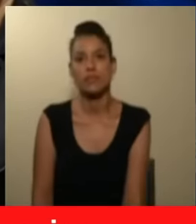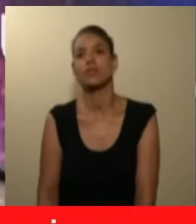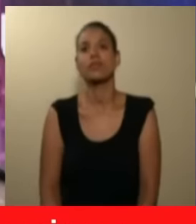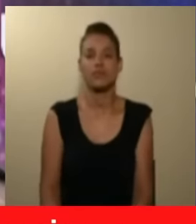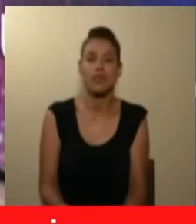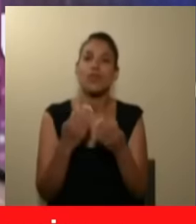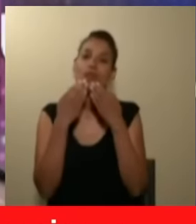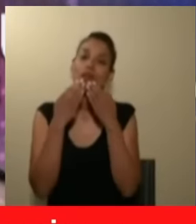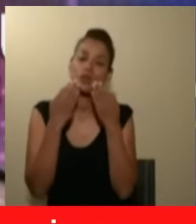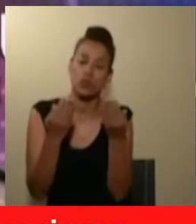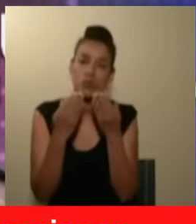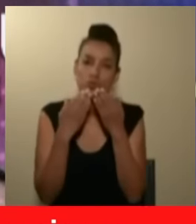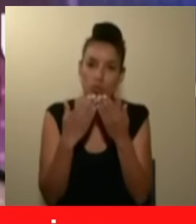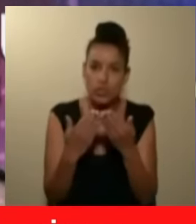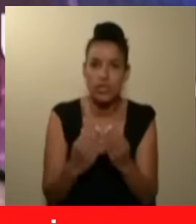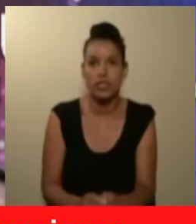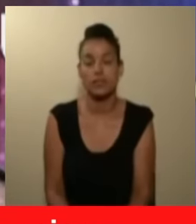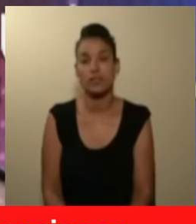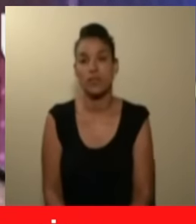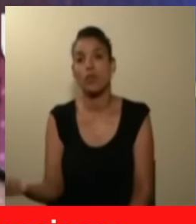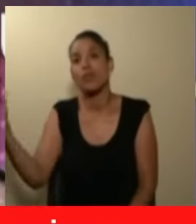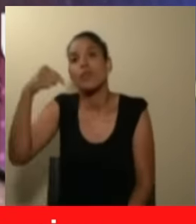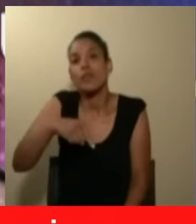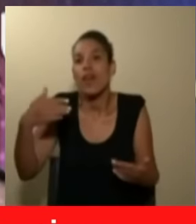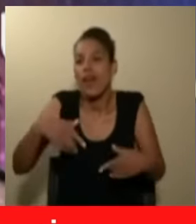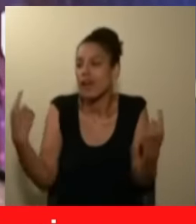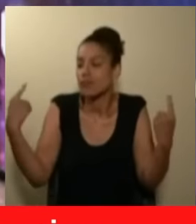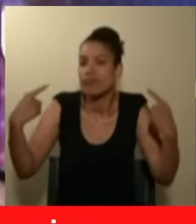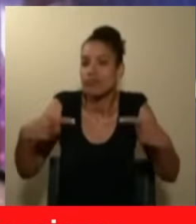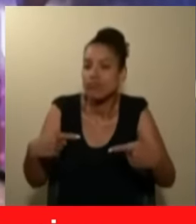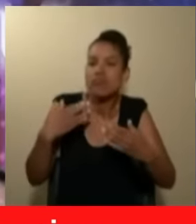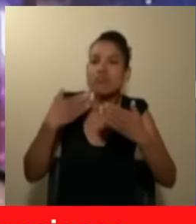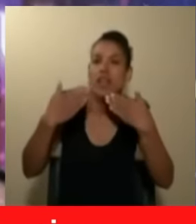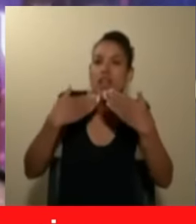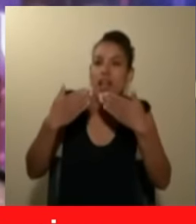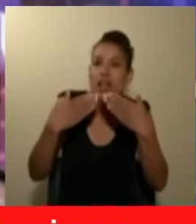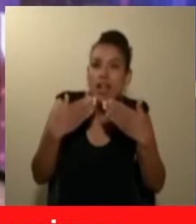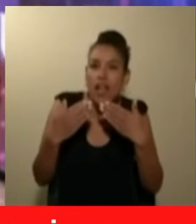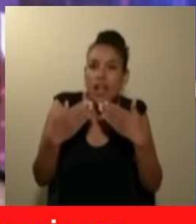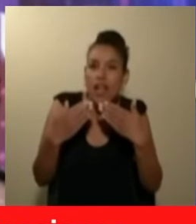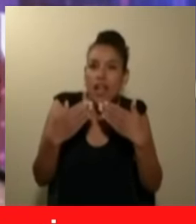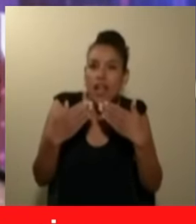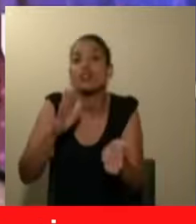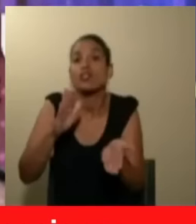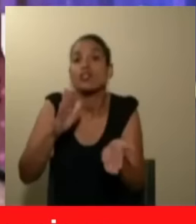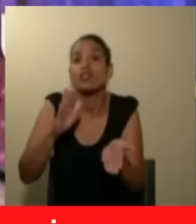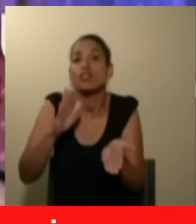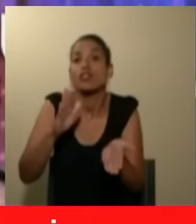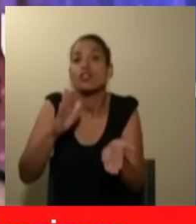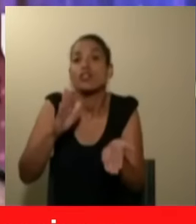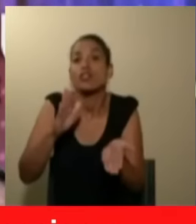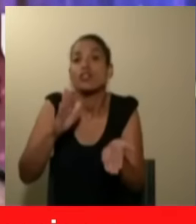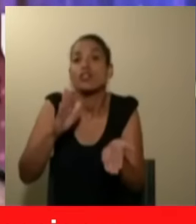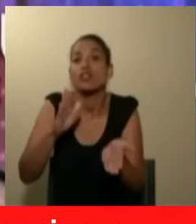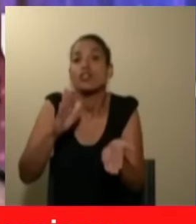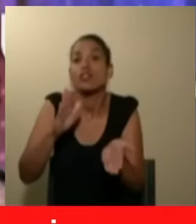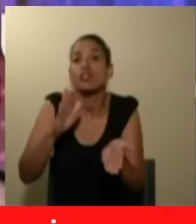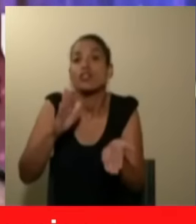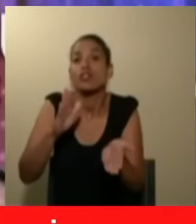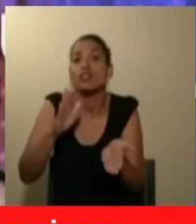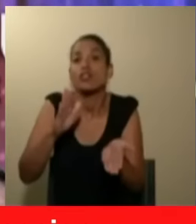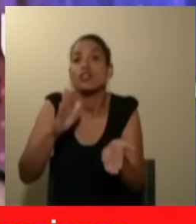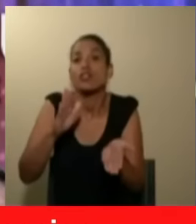muchas gracias. Bueno, venimos acá a dialogar sobre estos 135 artículos que queremos anular, que